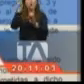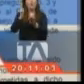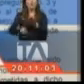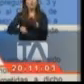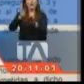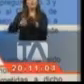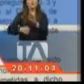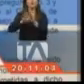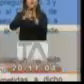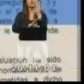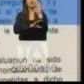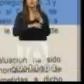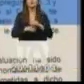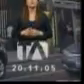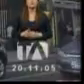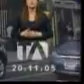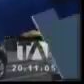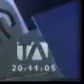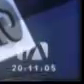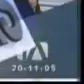jueces constitucionales.